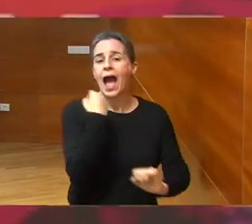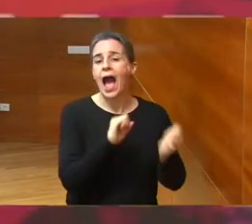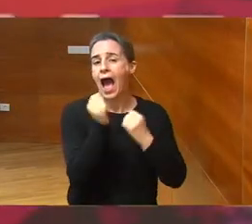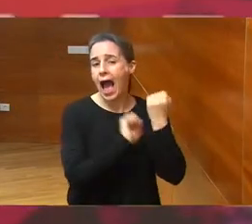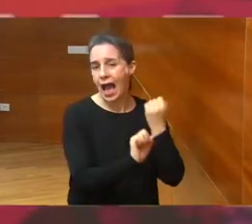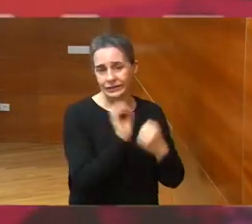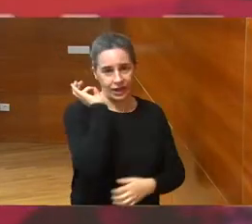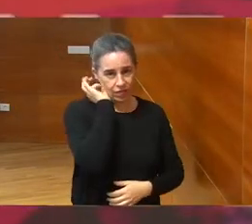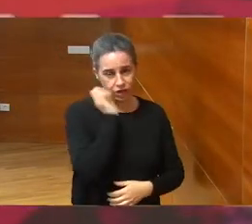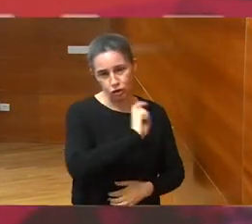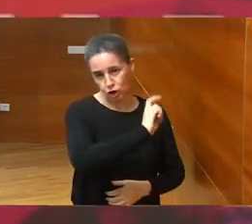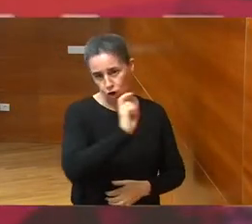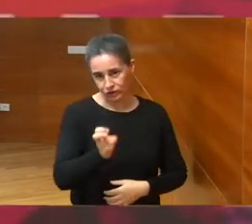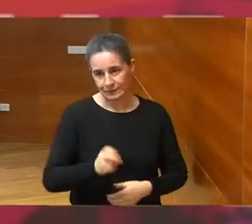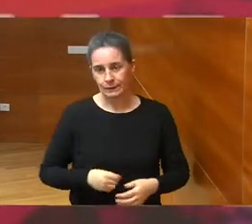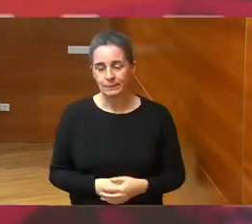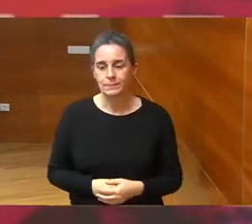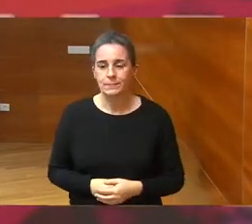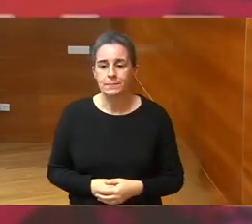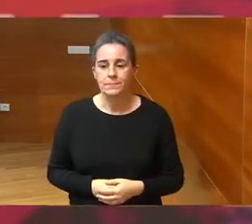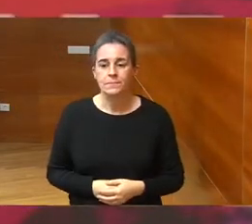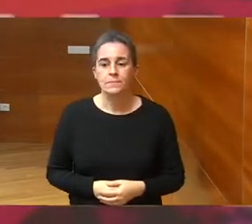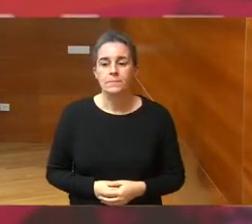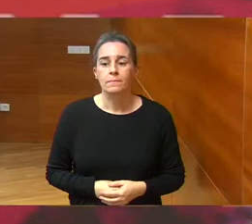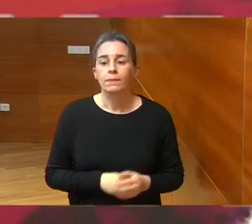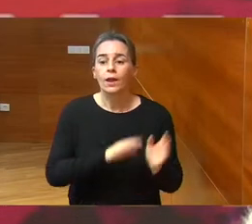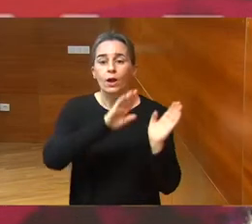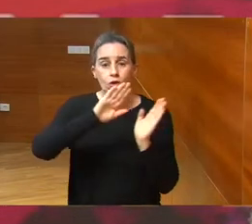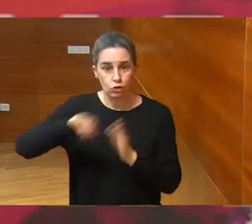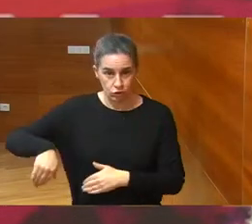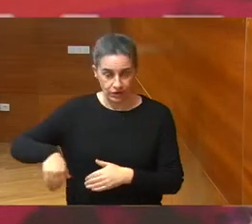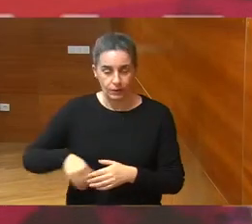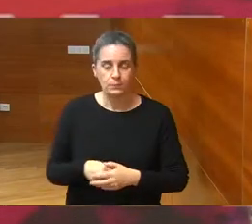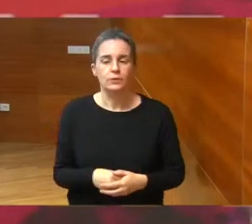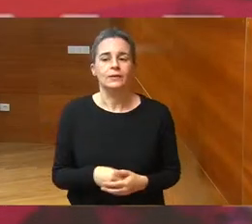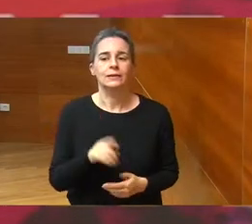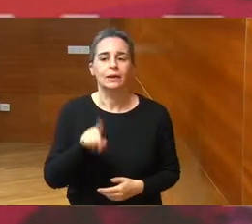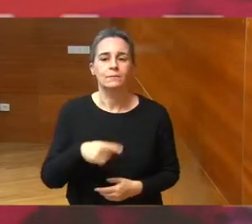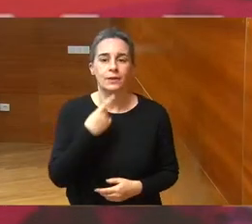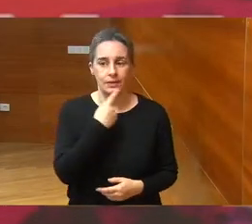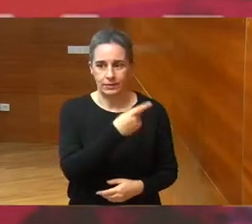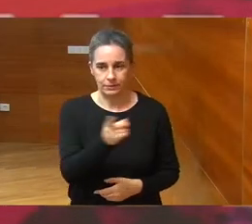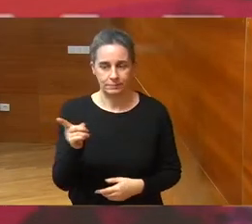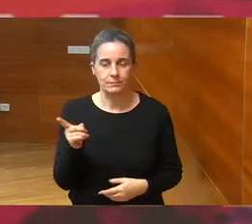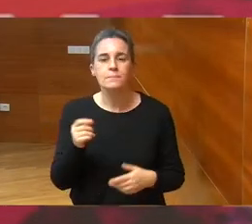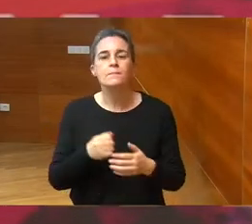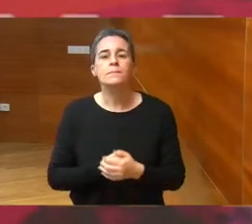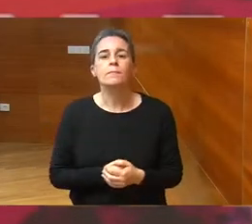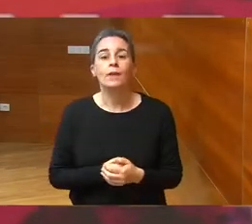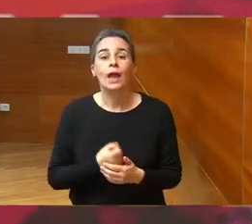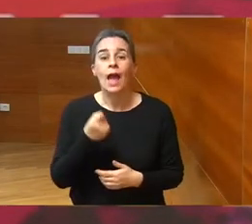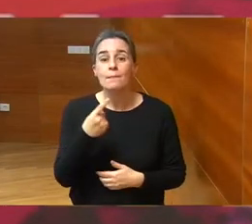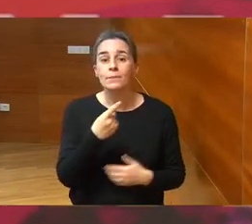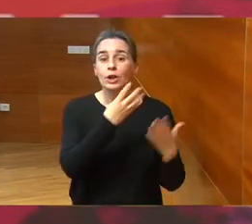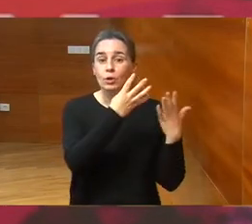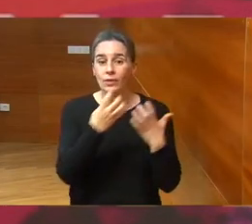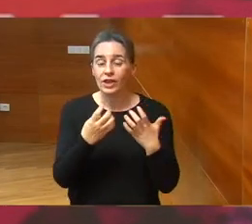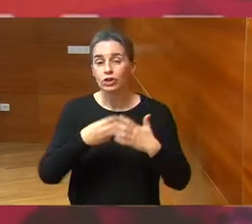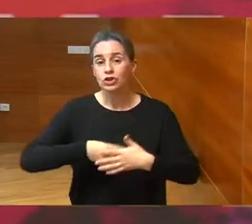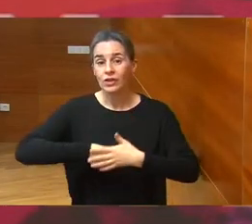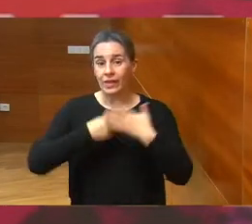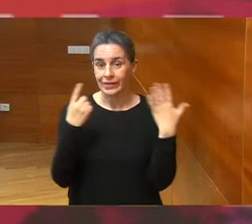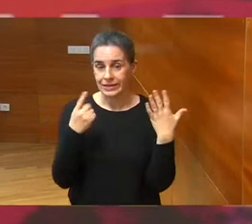que después por otro lado decir por último en esta parte decir que en 1900 de esas seis